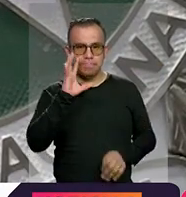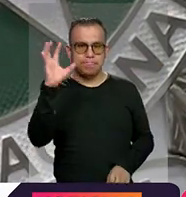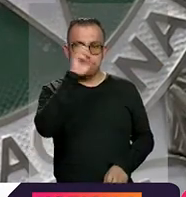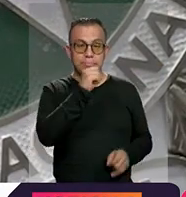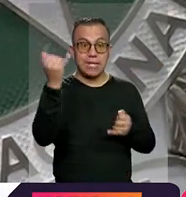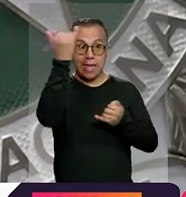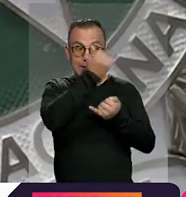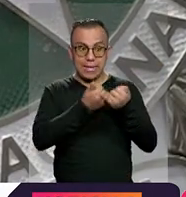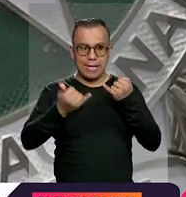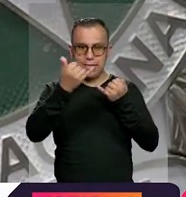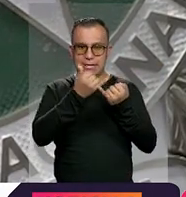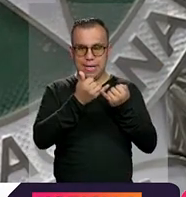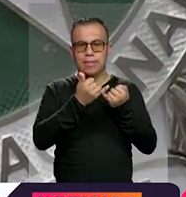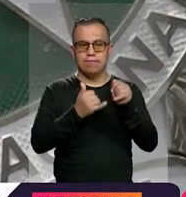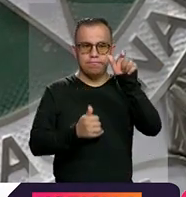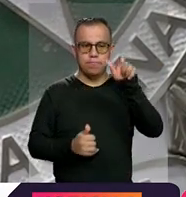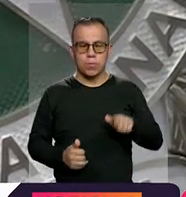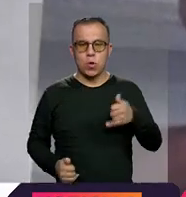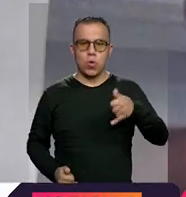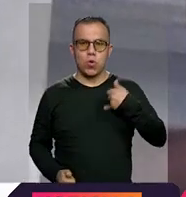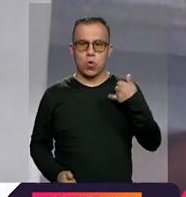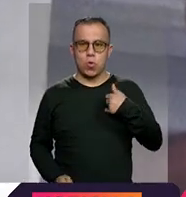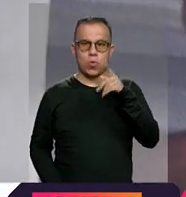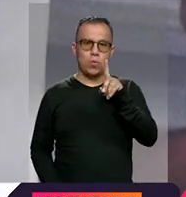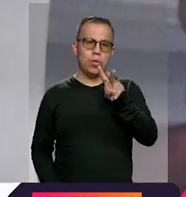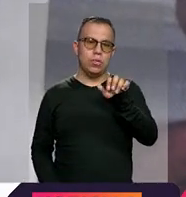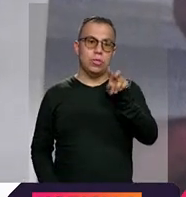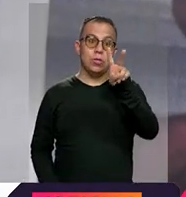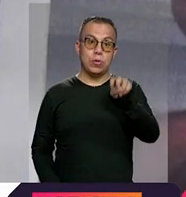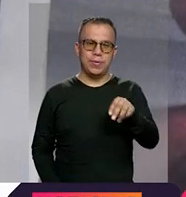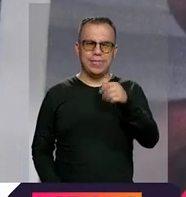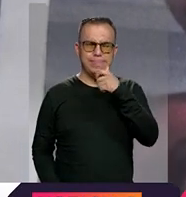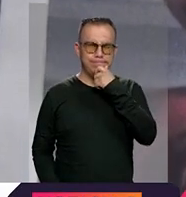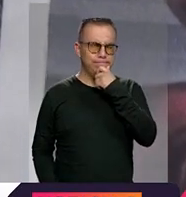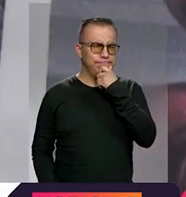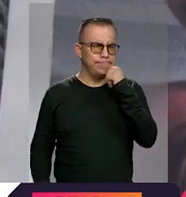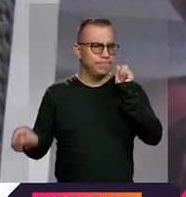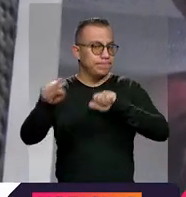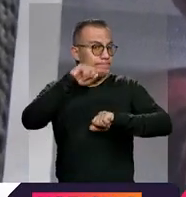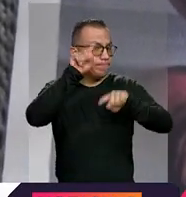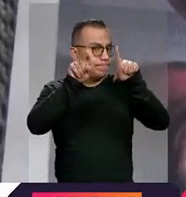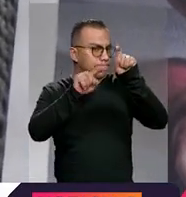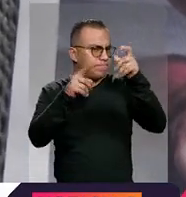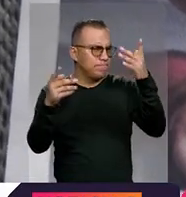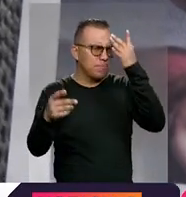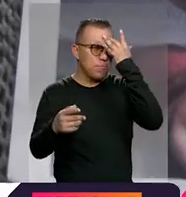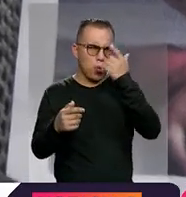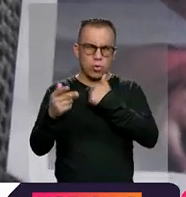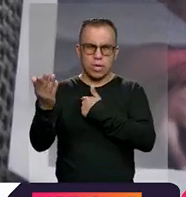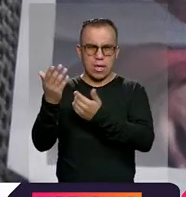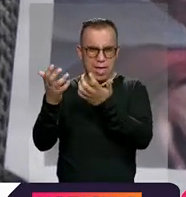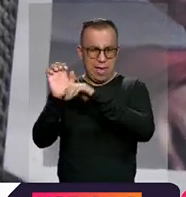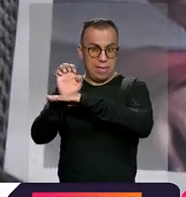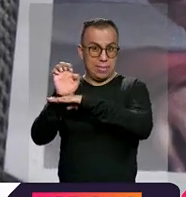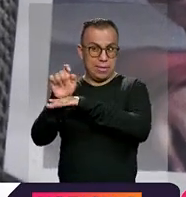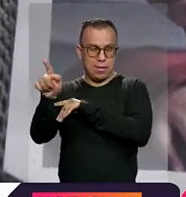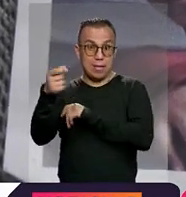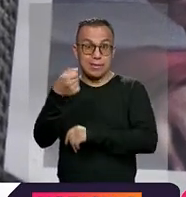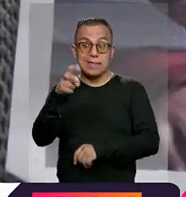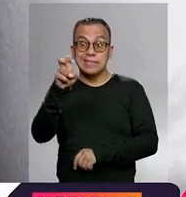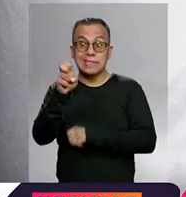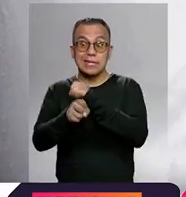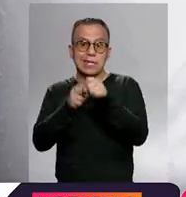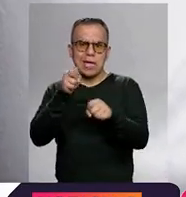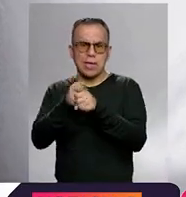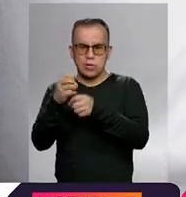identidad del joven Duván. La situación de Duván deja muchas preguntas. ¿Por qué en medicina legal un joven de